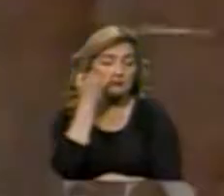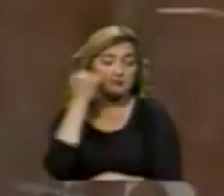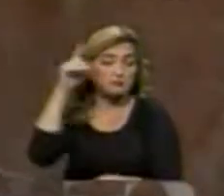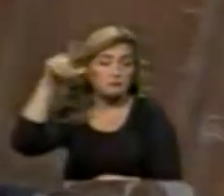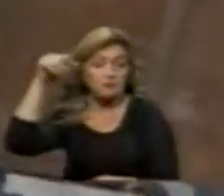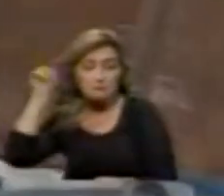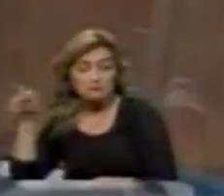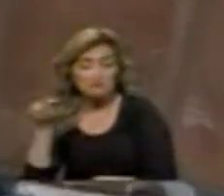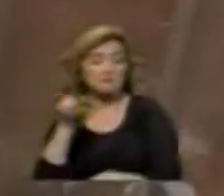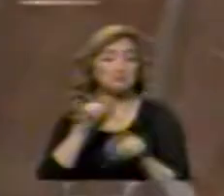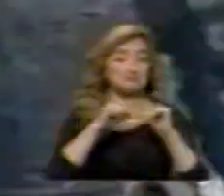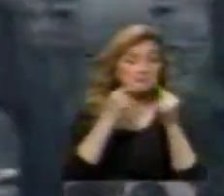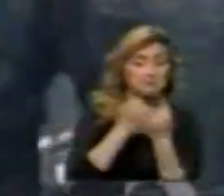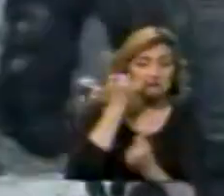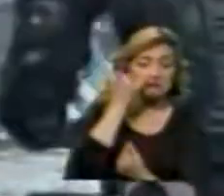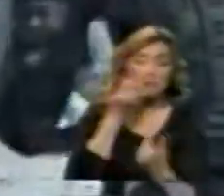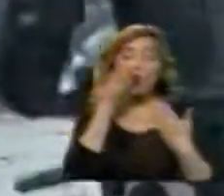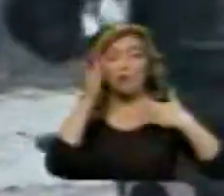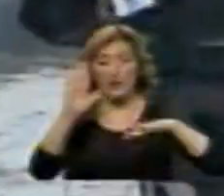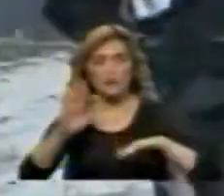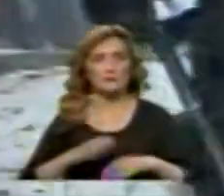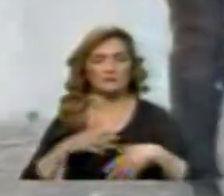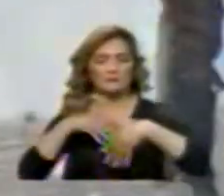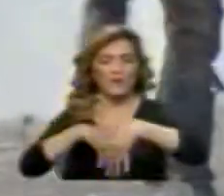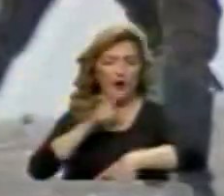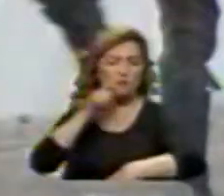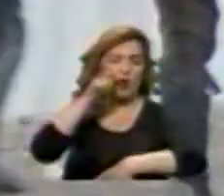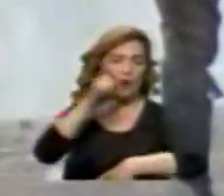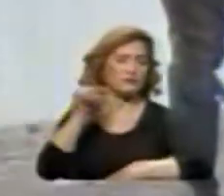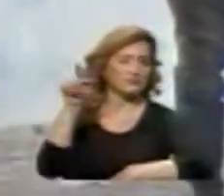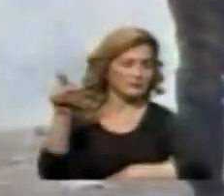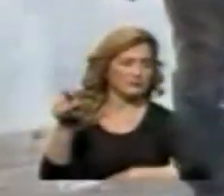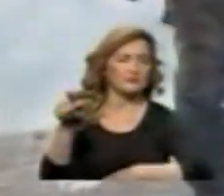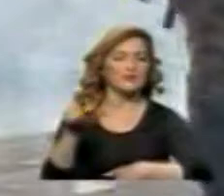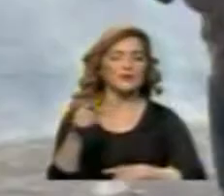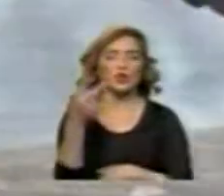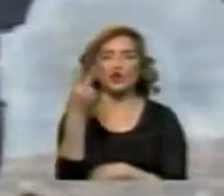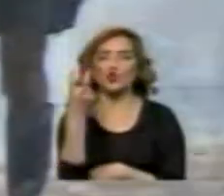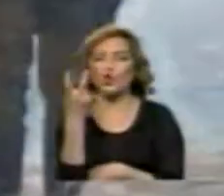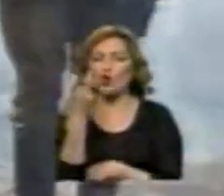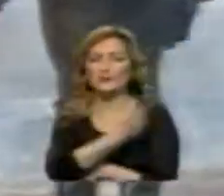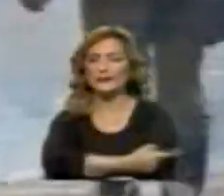prometieron, después de poner un alto a las manifestaciones que significaron 12